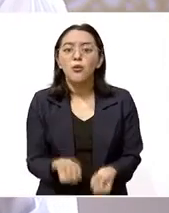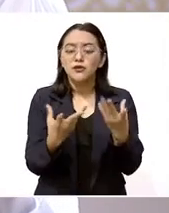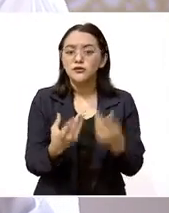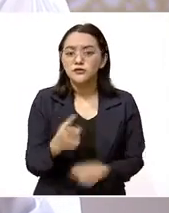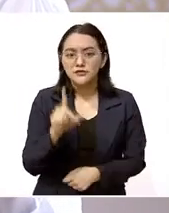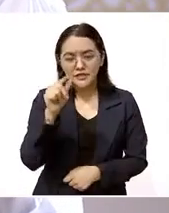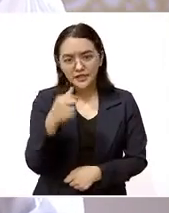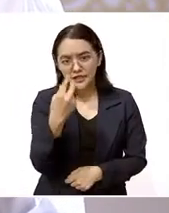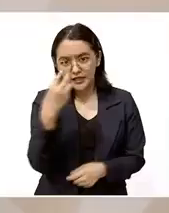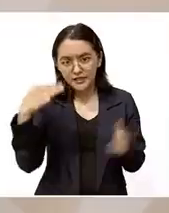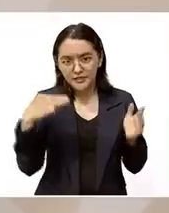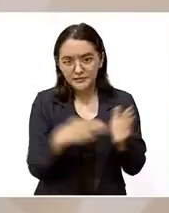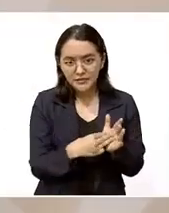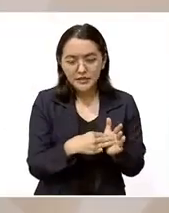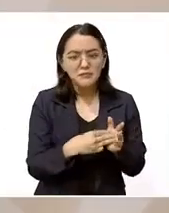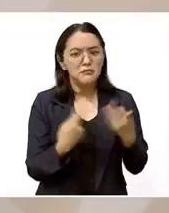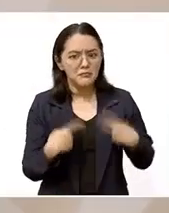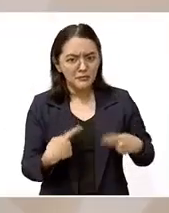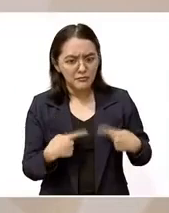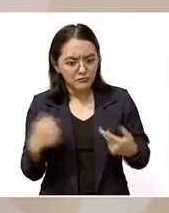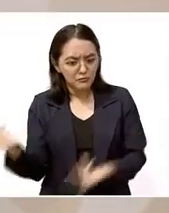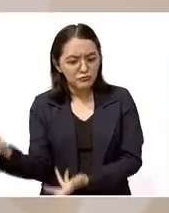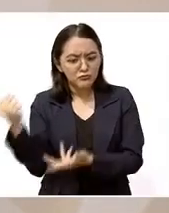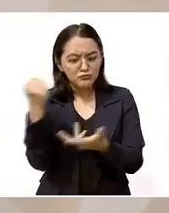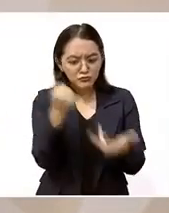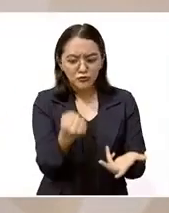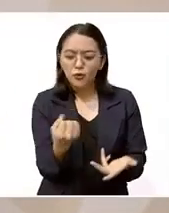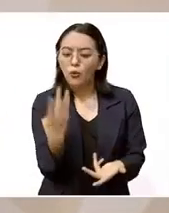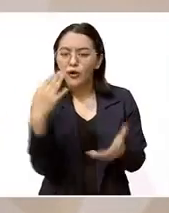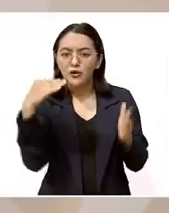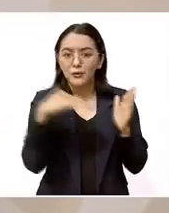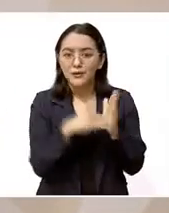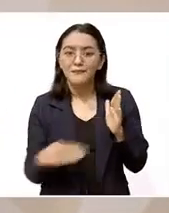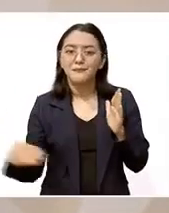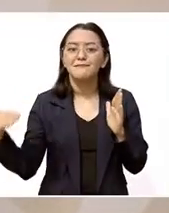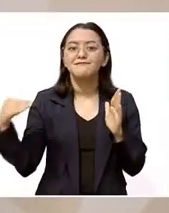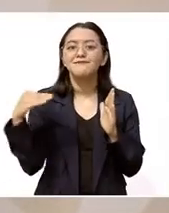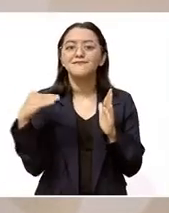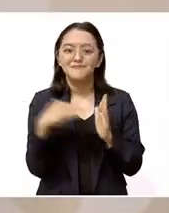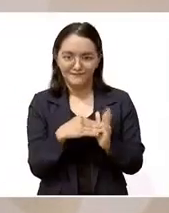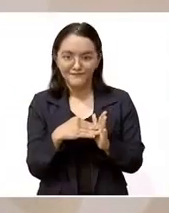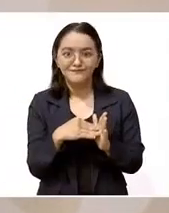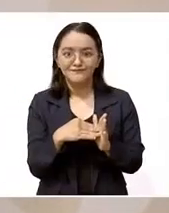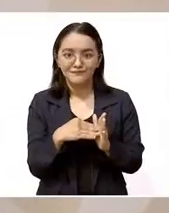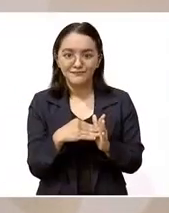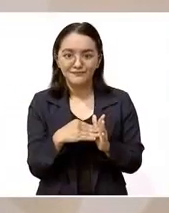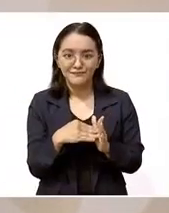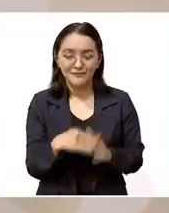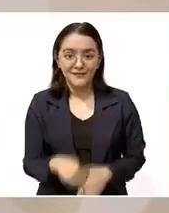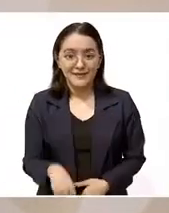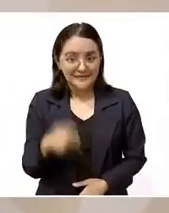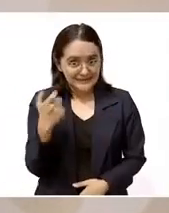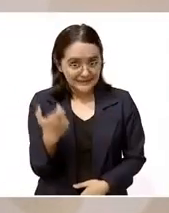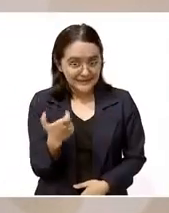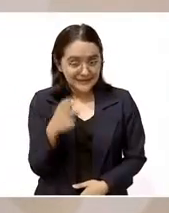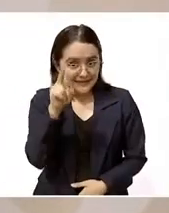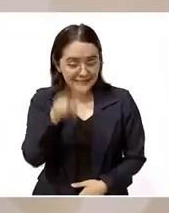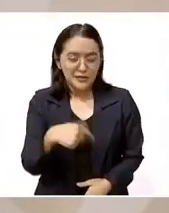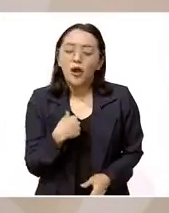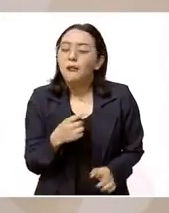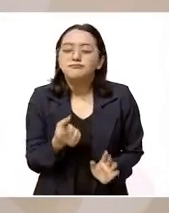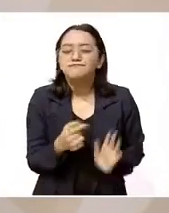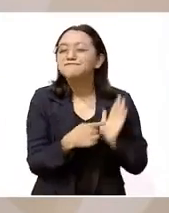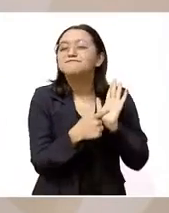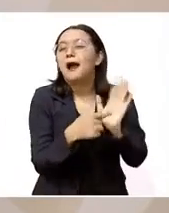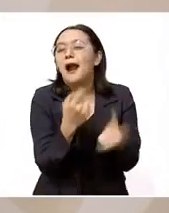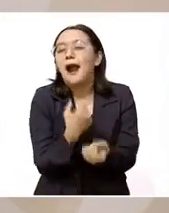productores con un monto de más de 4,000 millones de pesos. Solo estoy citando algunos